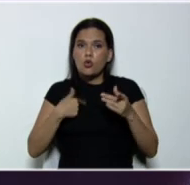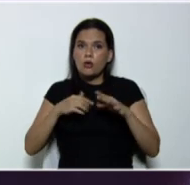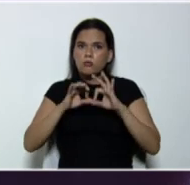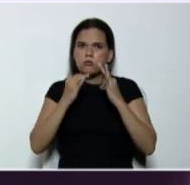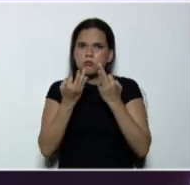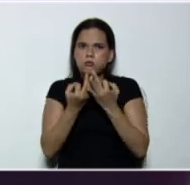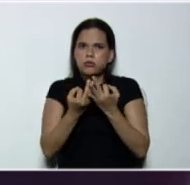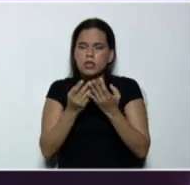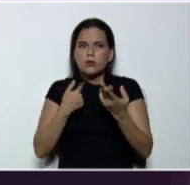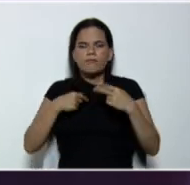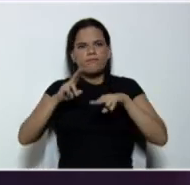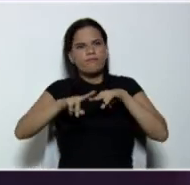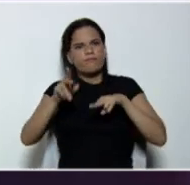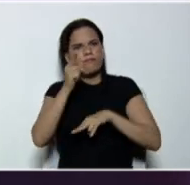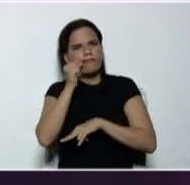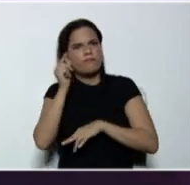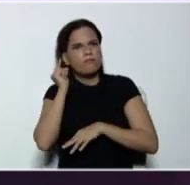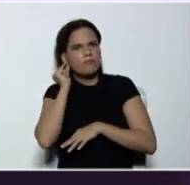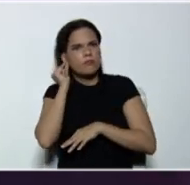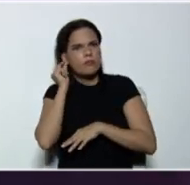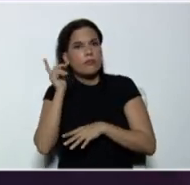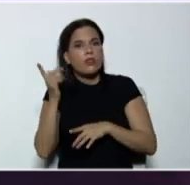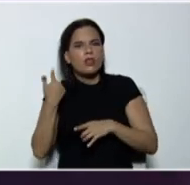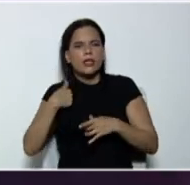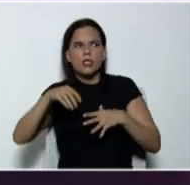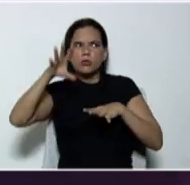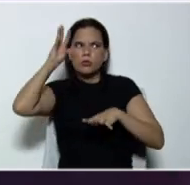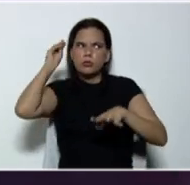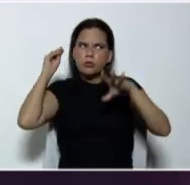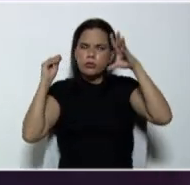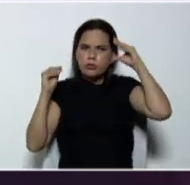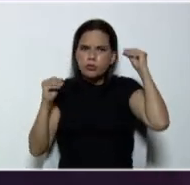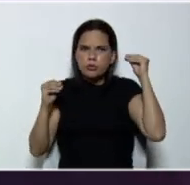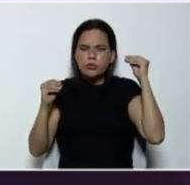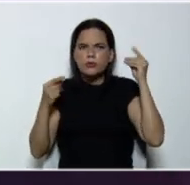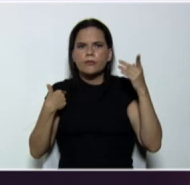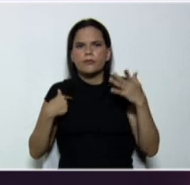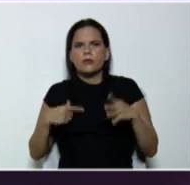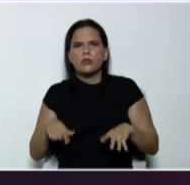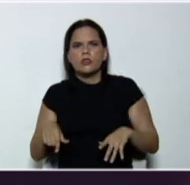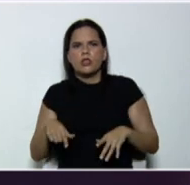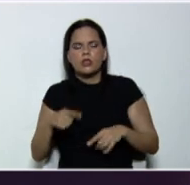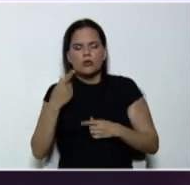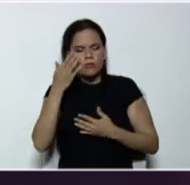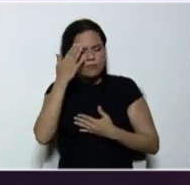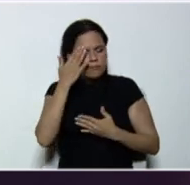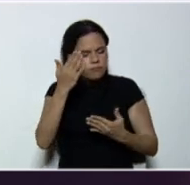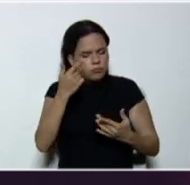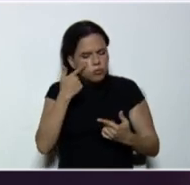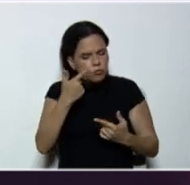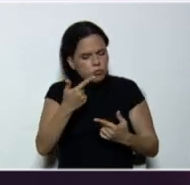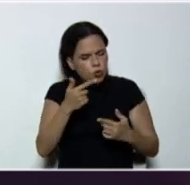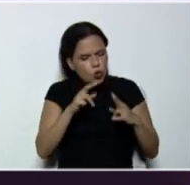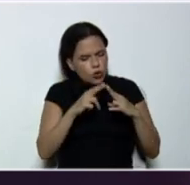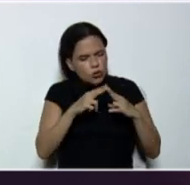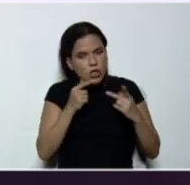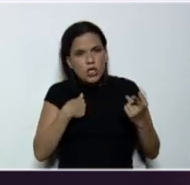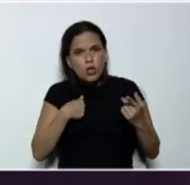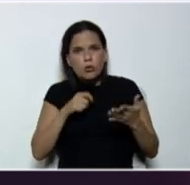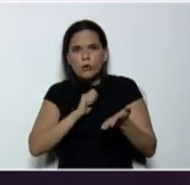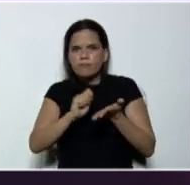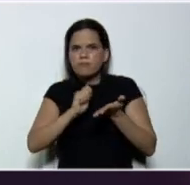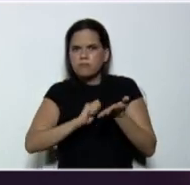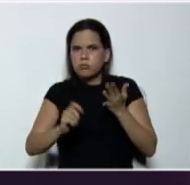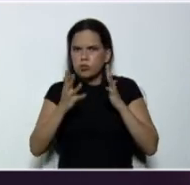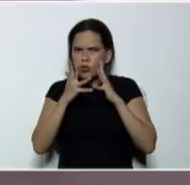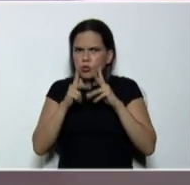que los niños y las niñas deben aprender tanto a identificar como a escribir los números. Hoy